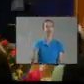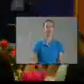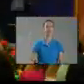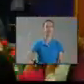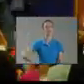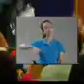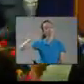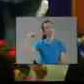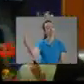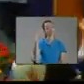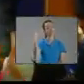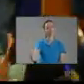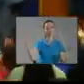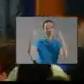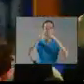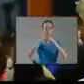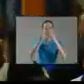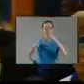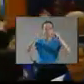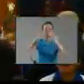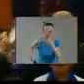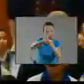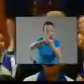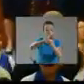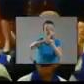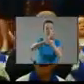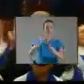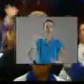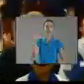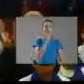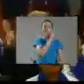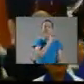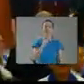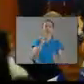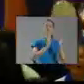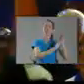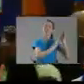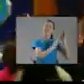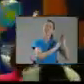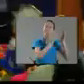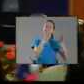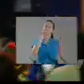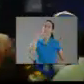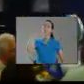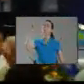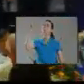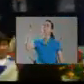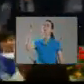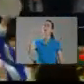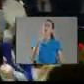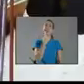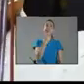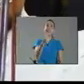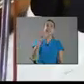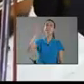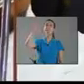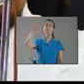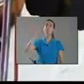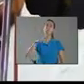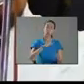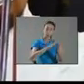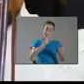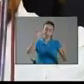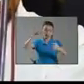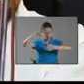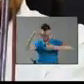pandero, toda la noche sin parar, cantando alabanzas al Señor, diciendo